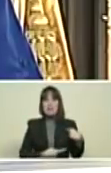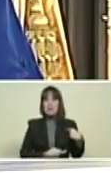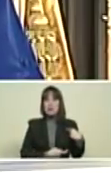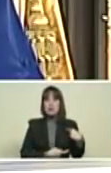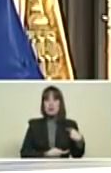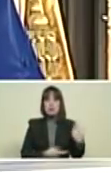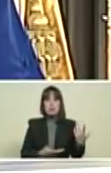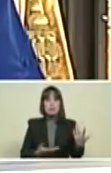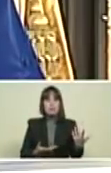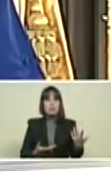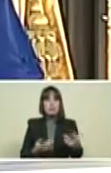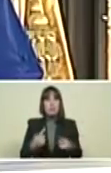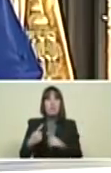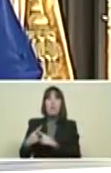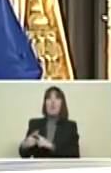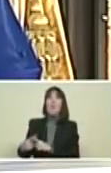decir.